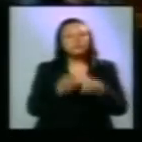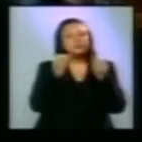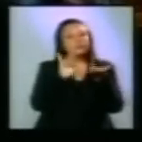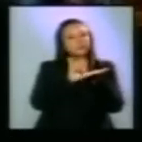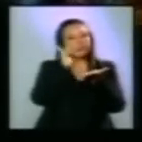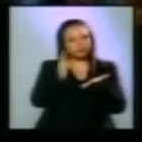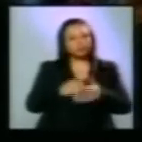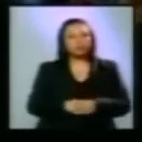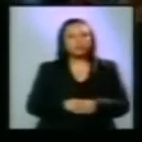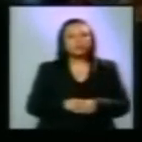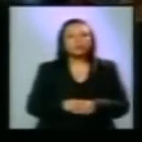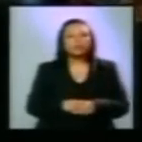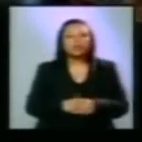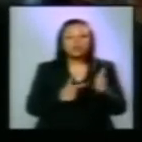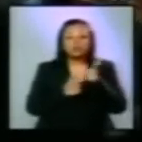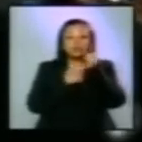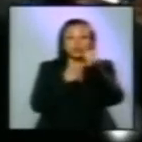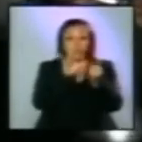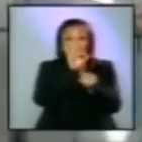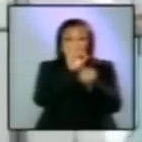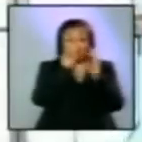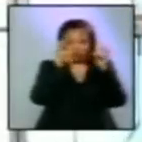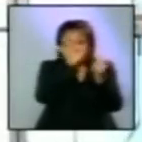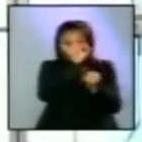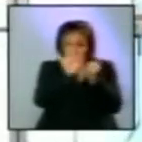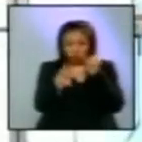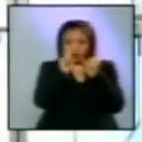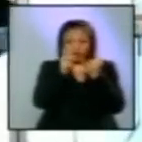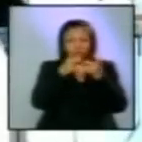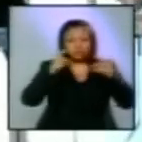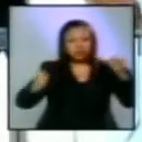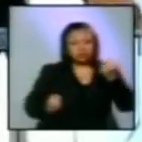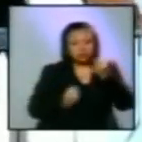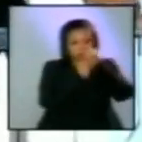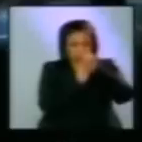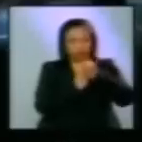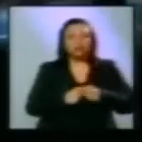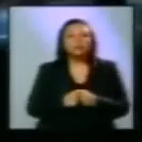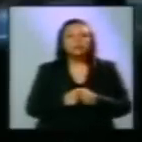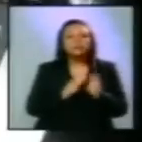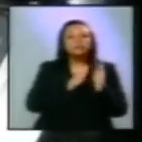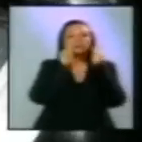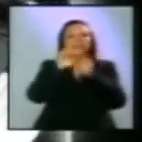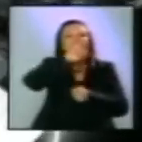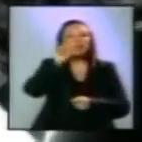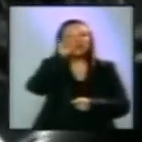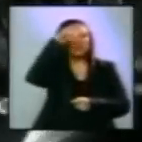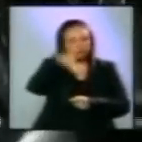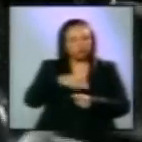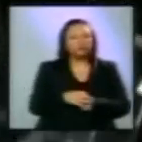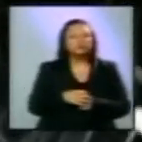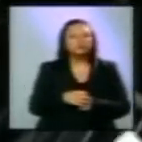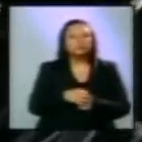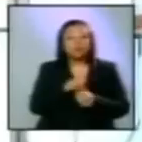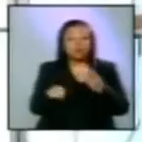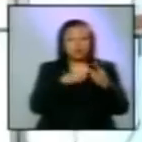Muchas gracias. Y continuamos con el último tema, que es desarrollo sustentable. El turno ahora es para Josefina Vázquez Mota.